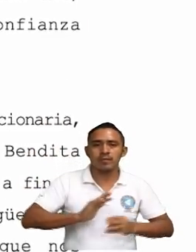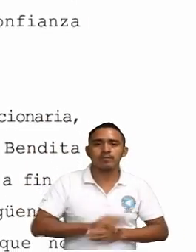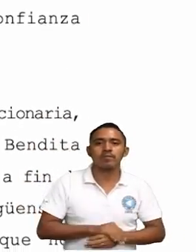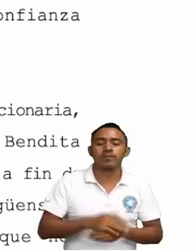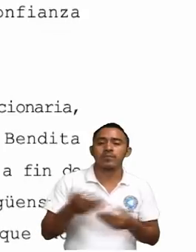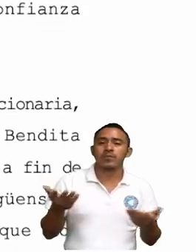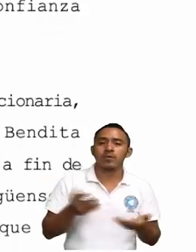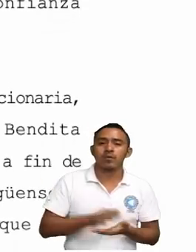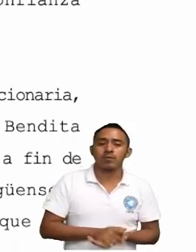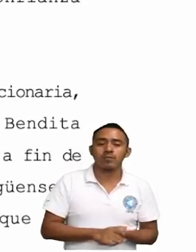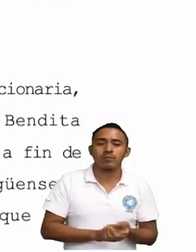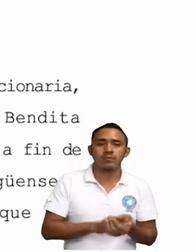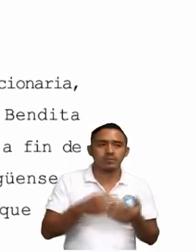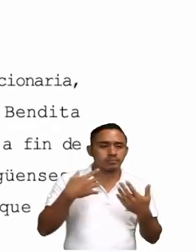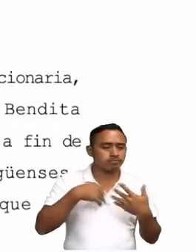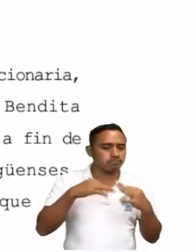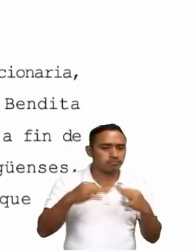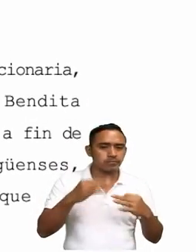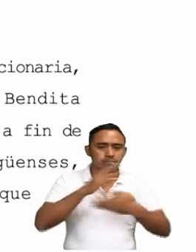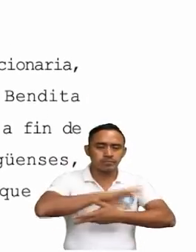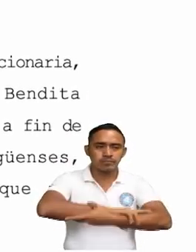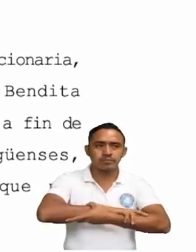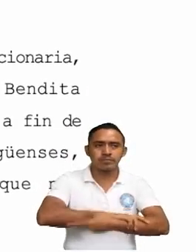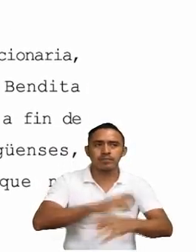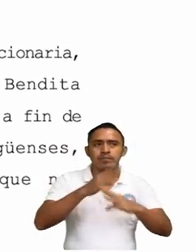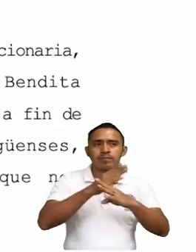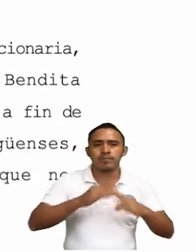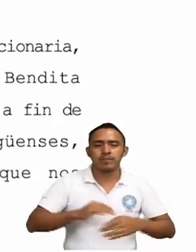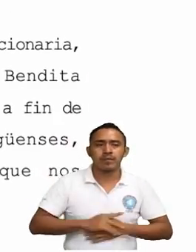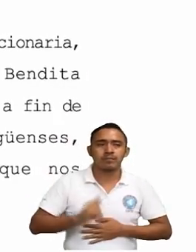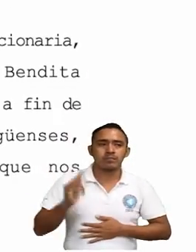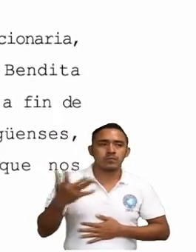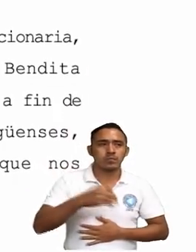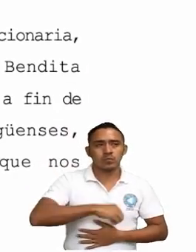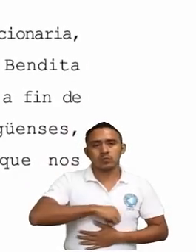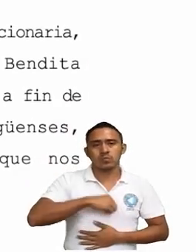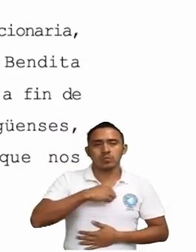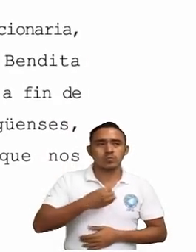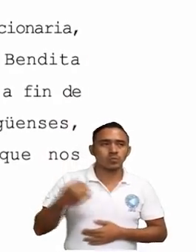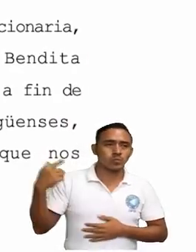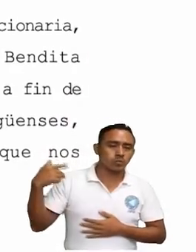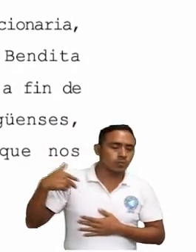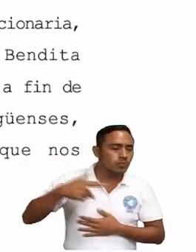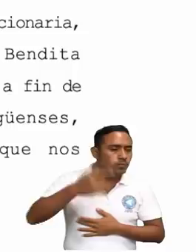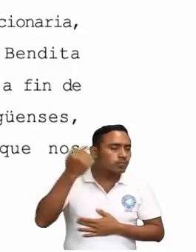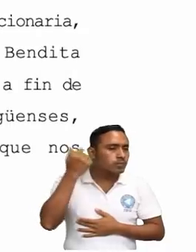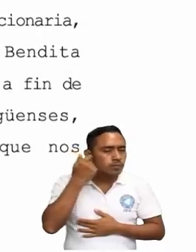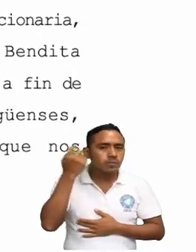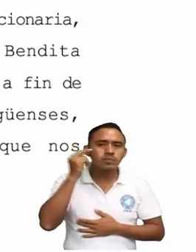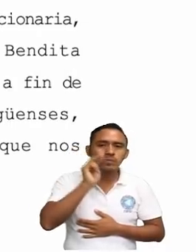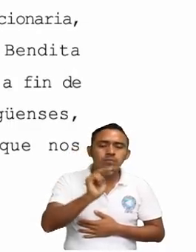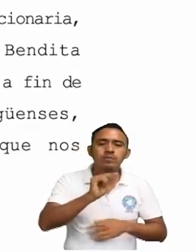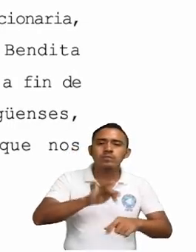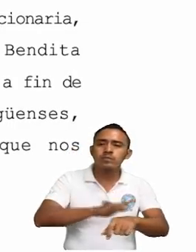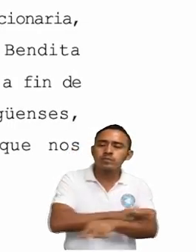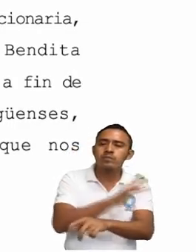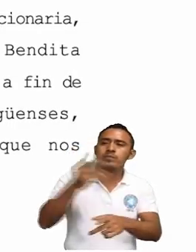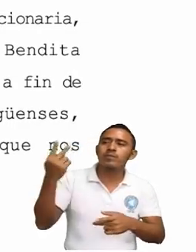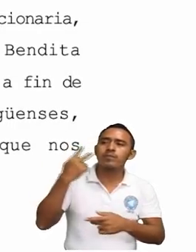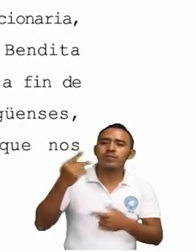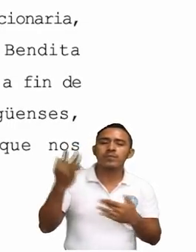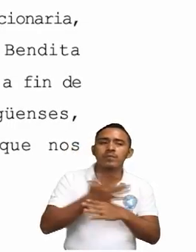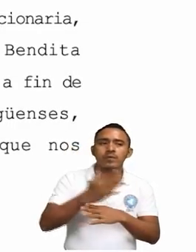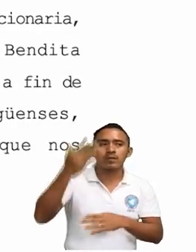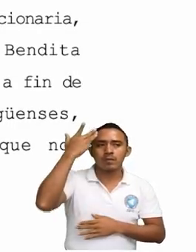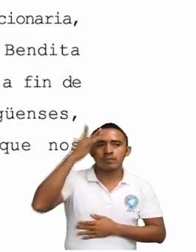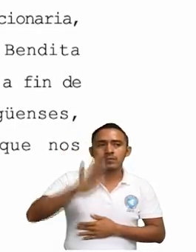cristiana, de fraternidad y paz. Nos sentimos orgullosas, orgullosos de caminar, escuchando, viendo, viviendo la sabiduría de